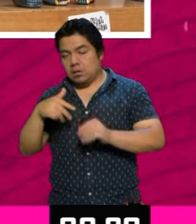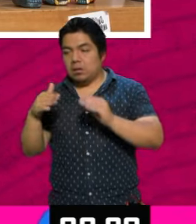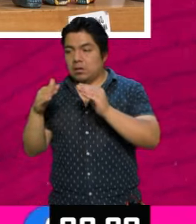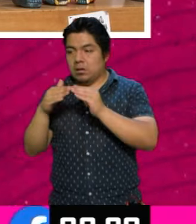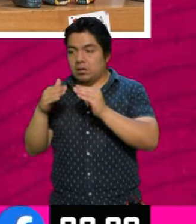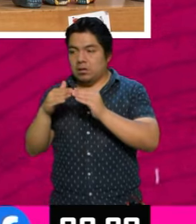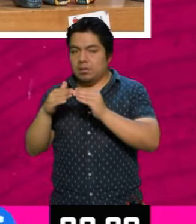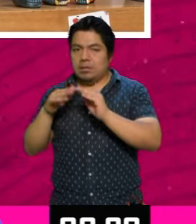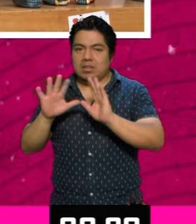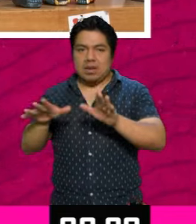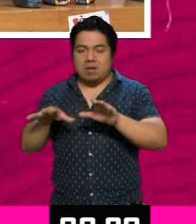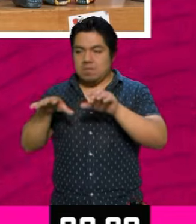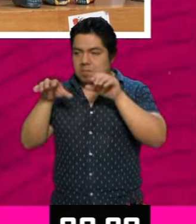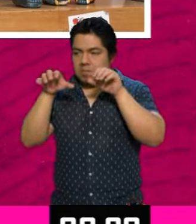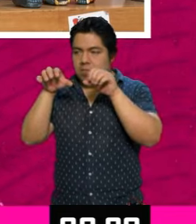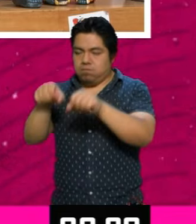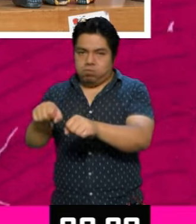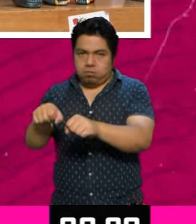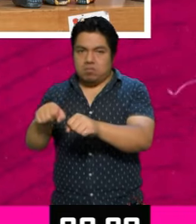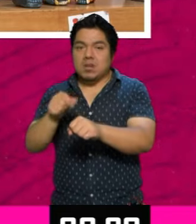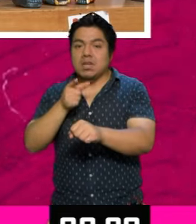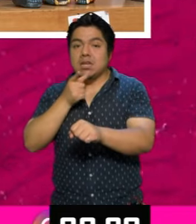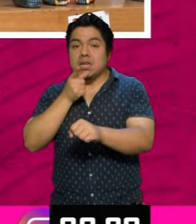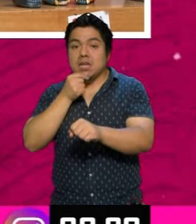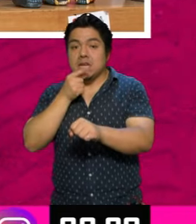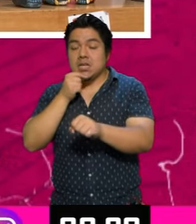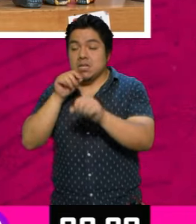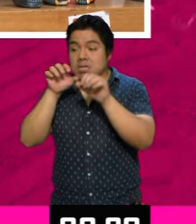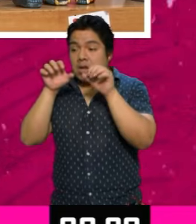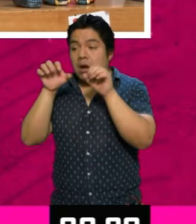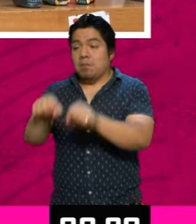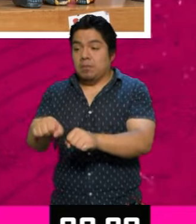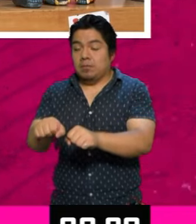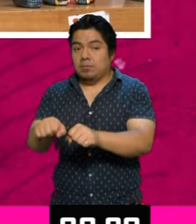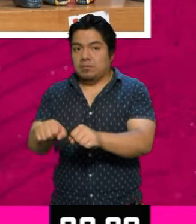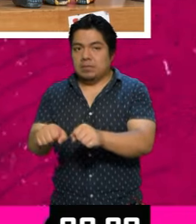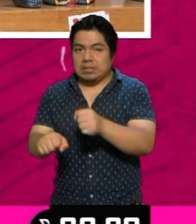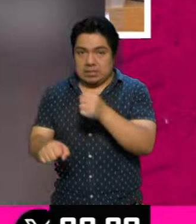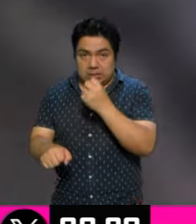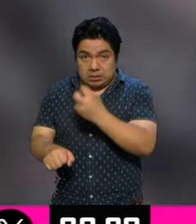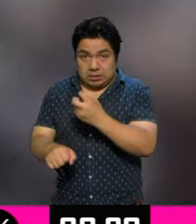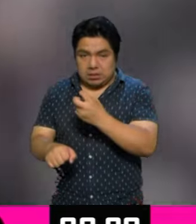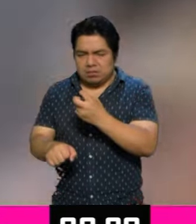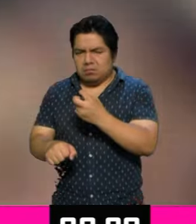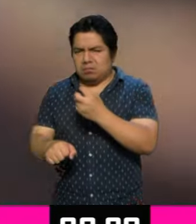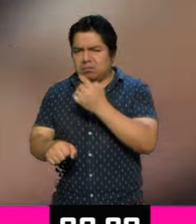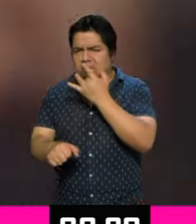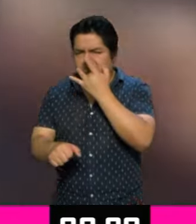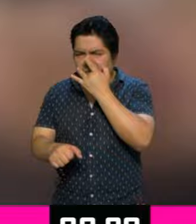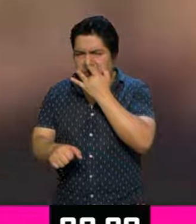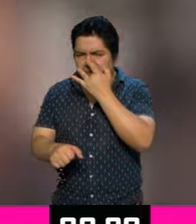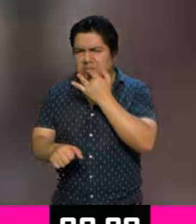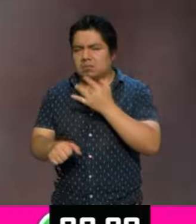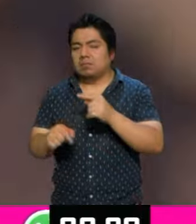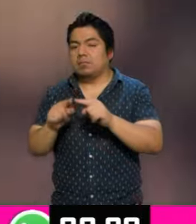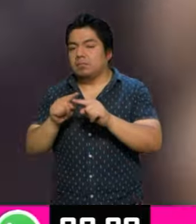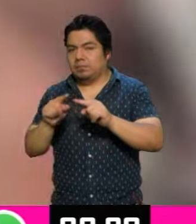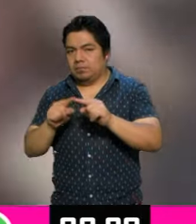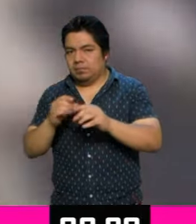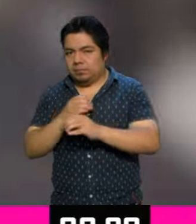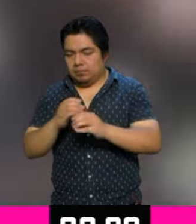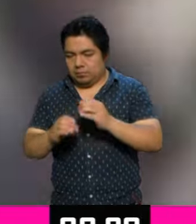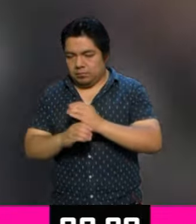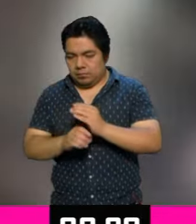fue arrestado por la policía. Y ahí pasa una cosa muy curiosa que tiene mucho que ver con lo que está ocurriendo